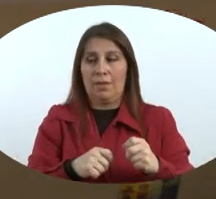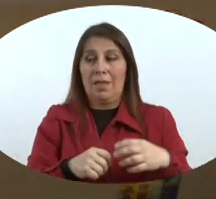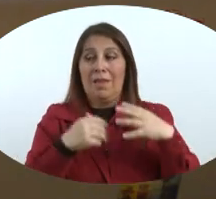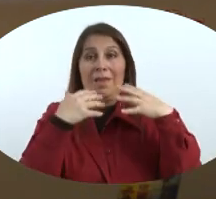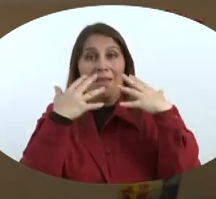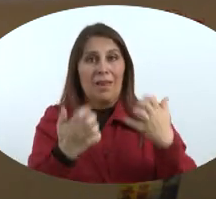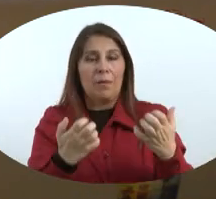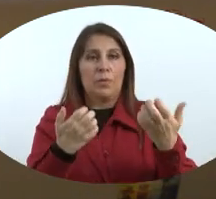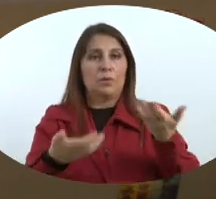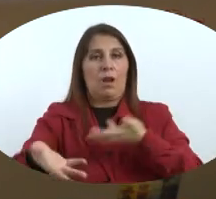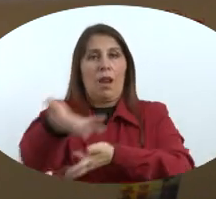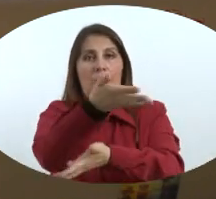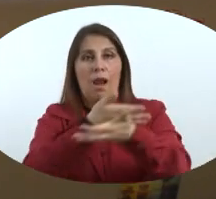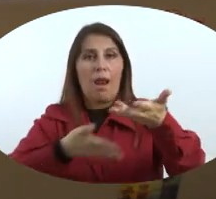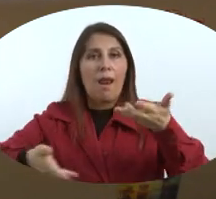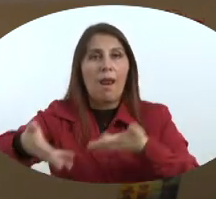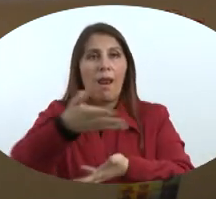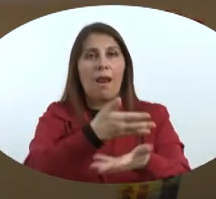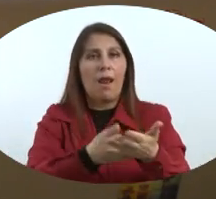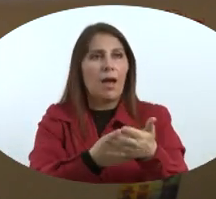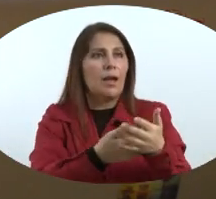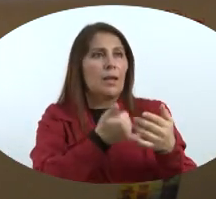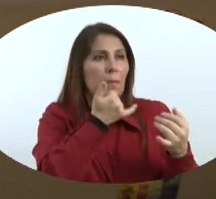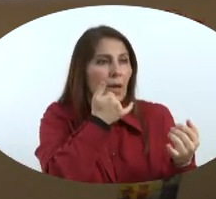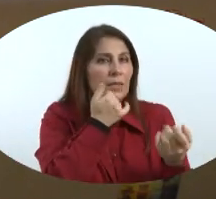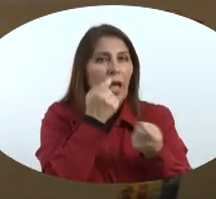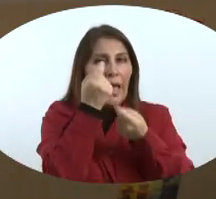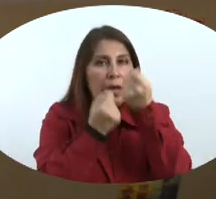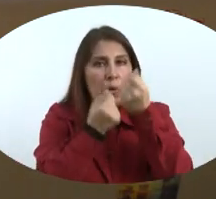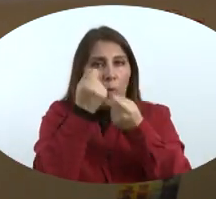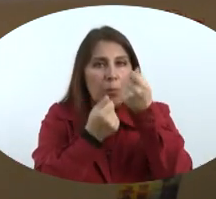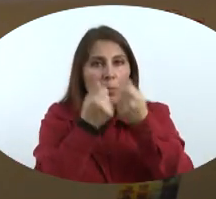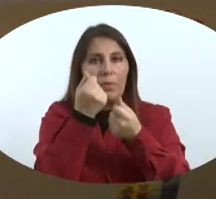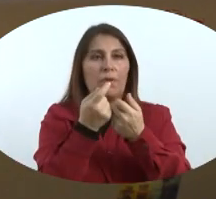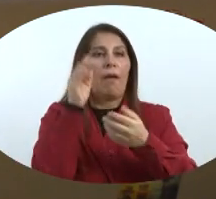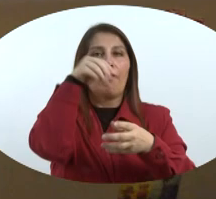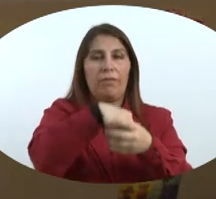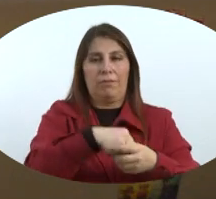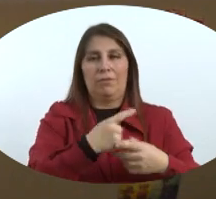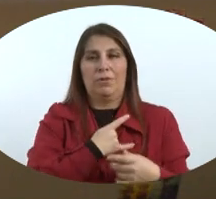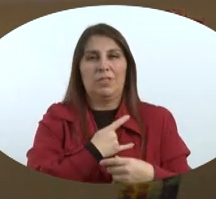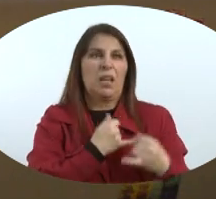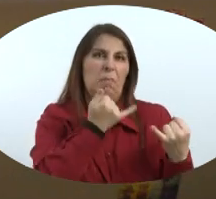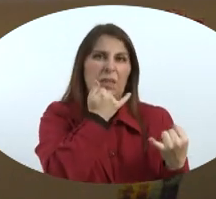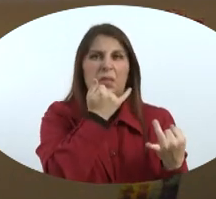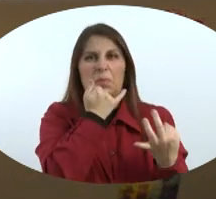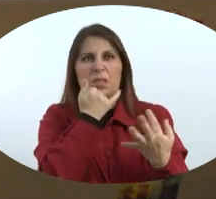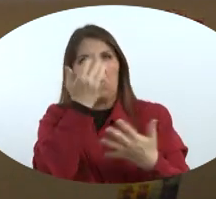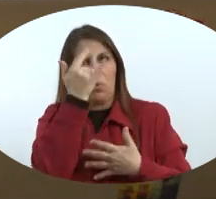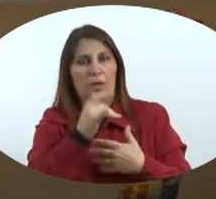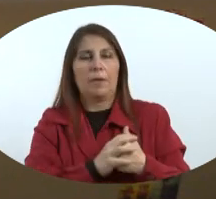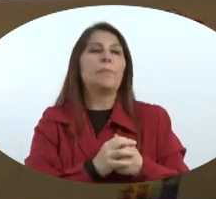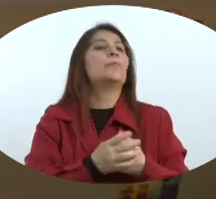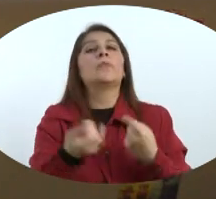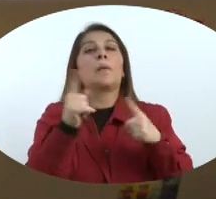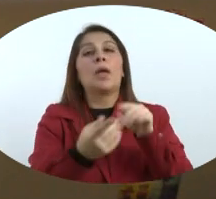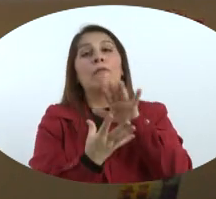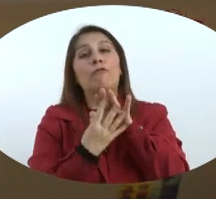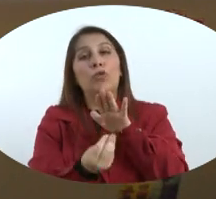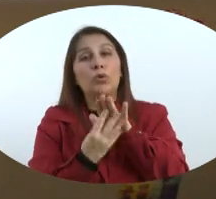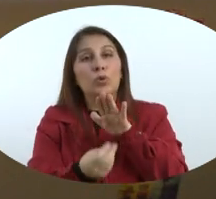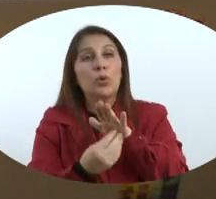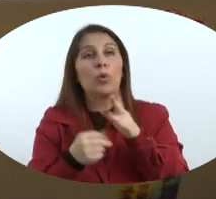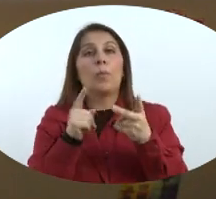socializar desde cierto modo pues la economía en la universidad pues también el tema de las papelerías y las